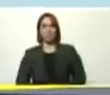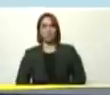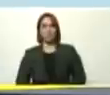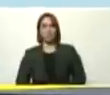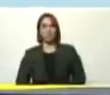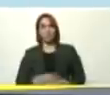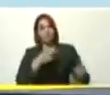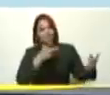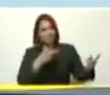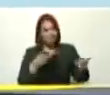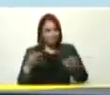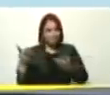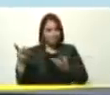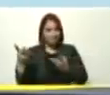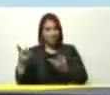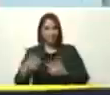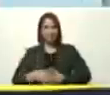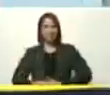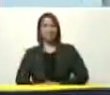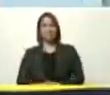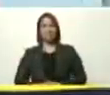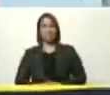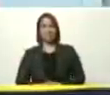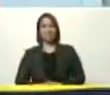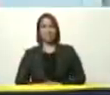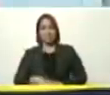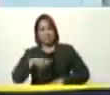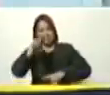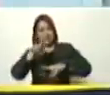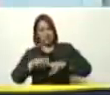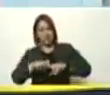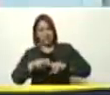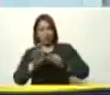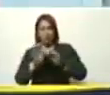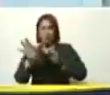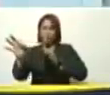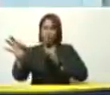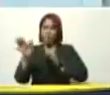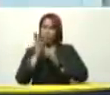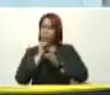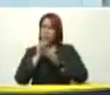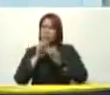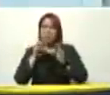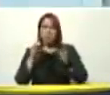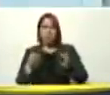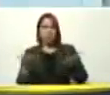welcome. Y por allá sentado, porque estás sentado allá y no estás en la mesa.